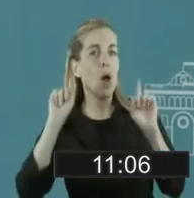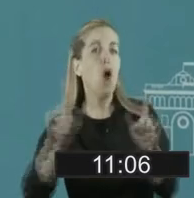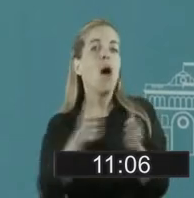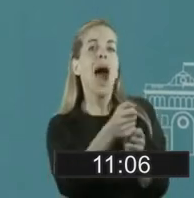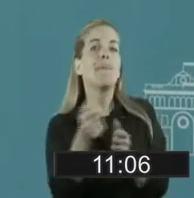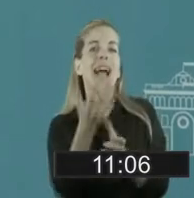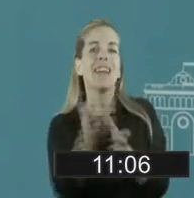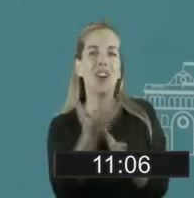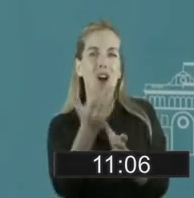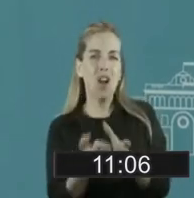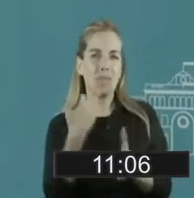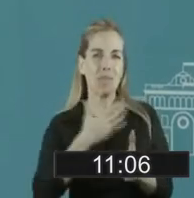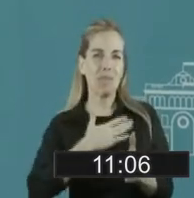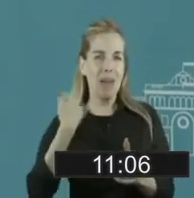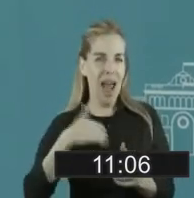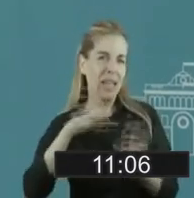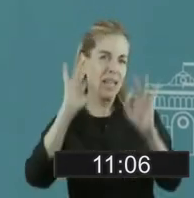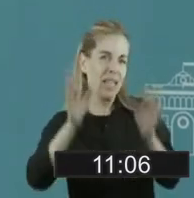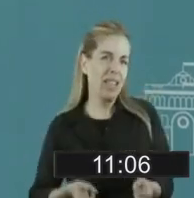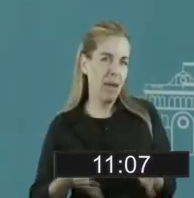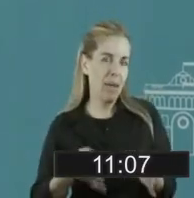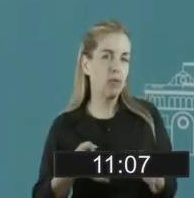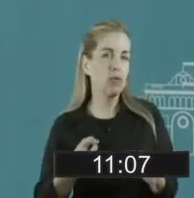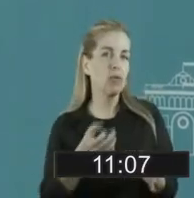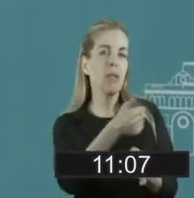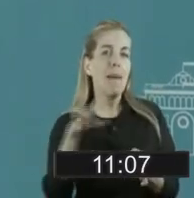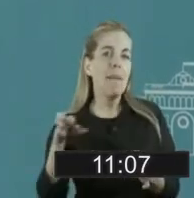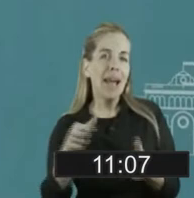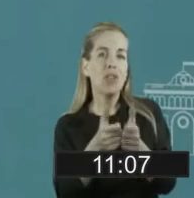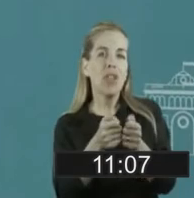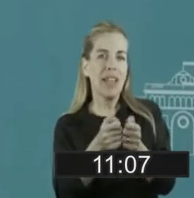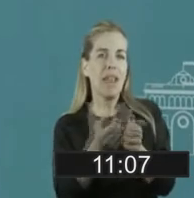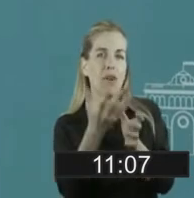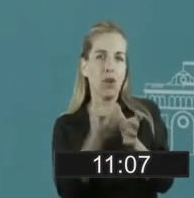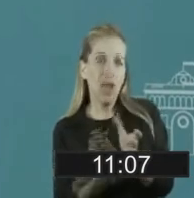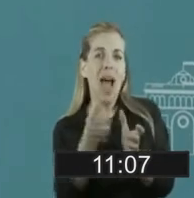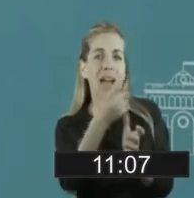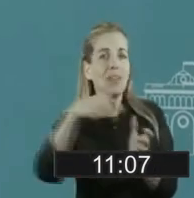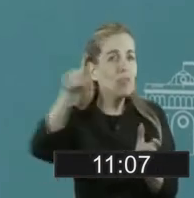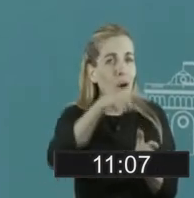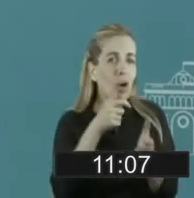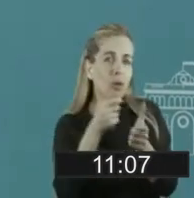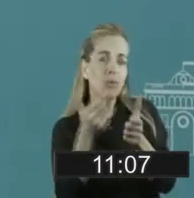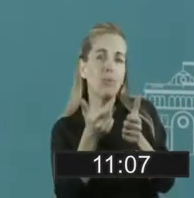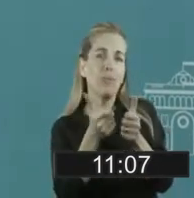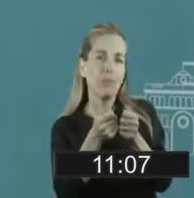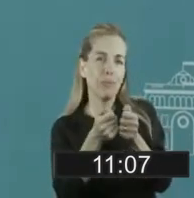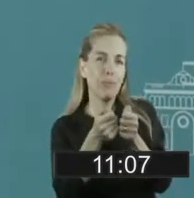hemos aprendido a usar durante la pandemia. Allí tenemos que ingresar todos, absolutamente todos, aquellos